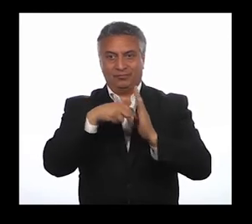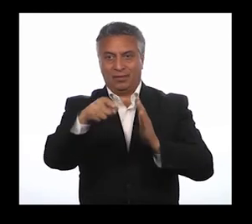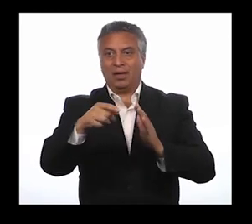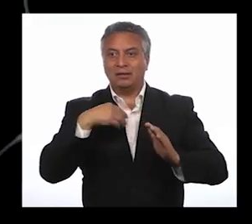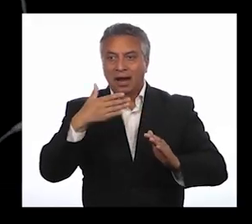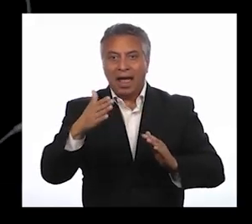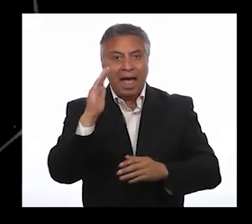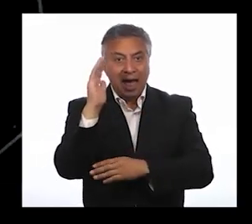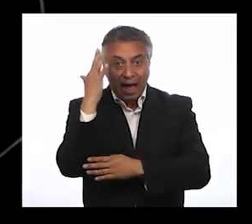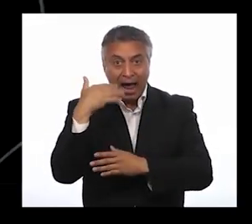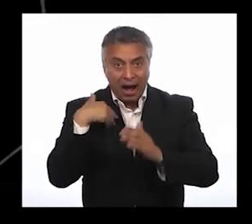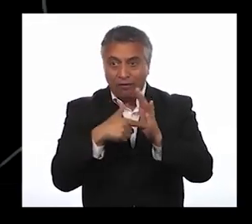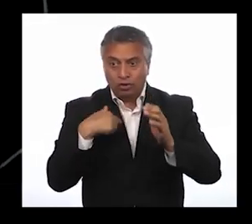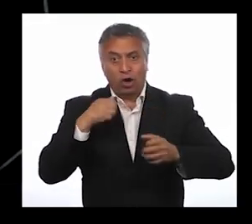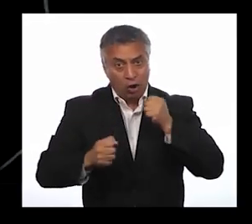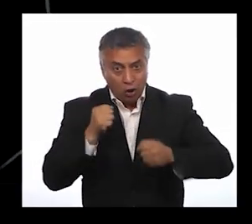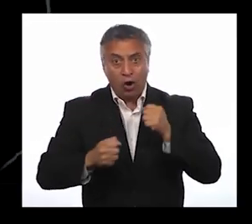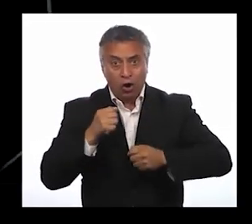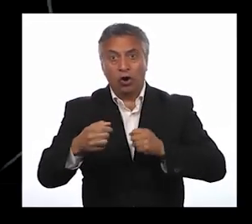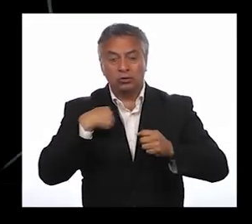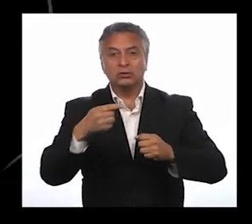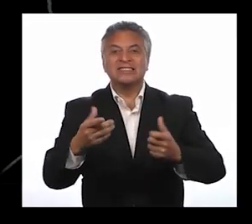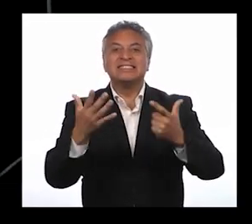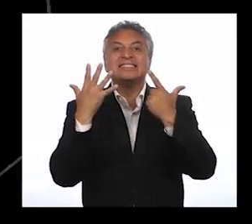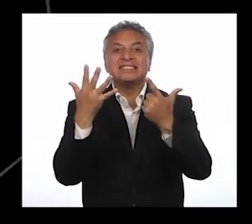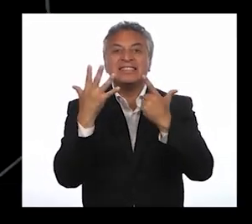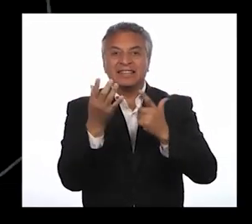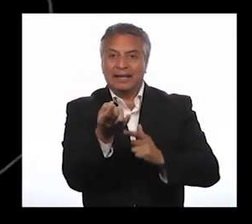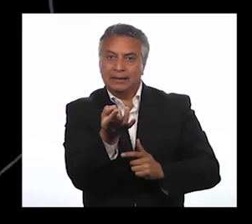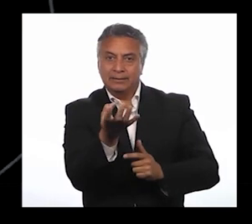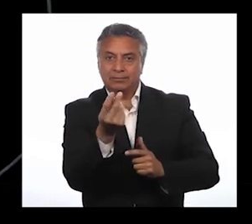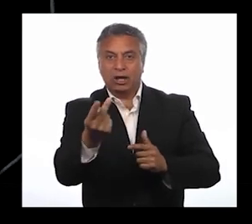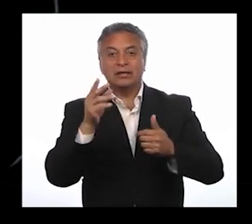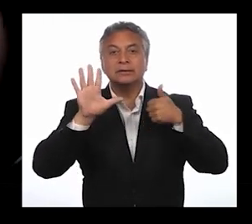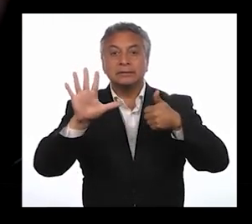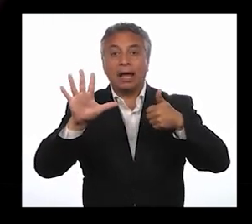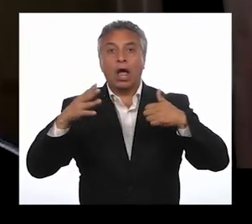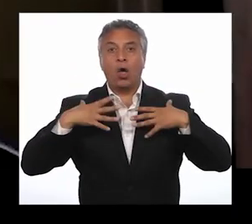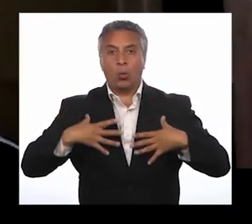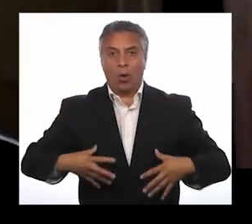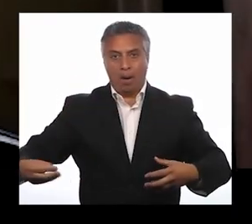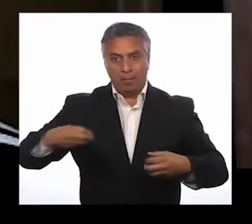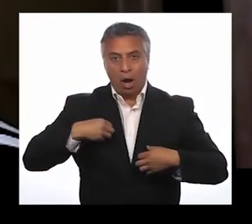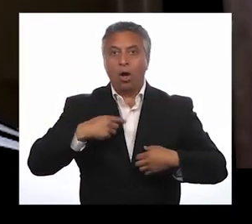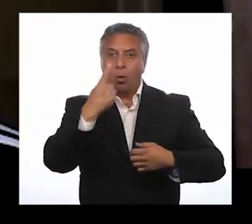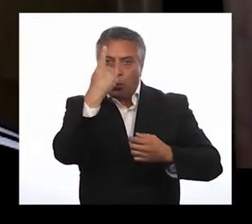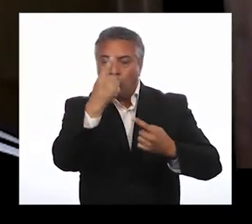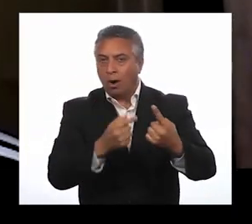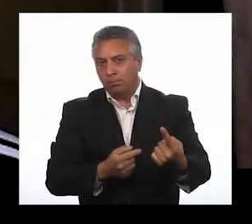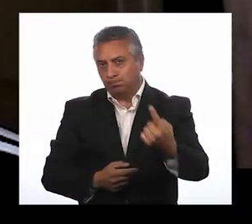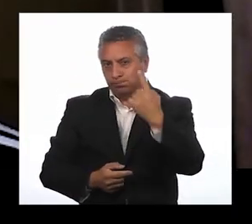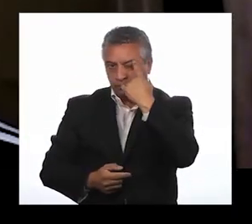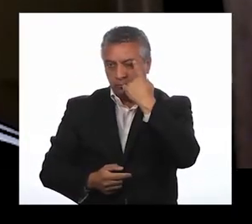de salir del árbol y correr. Y me llegan 7 perdigones. Me llegan 6 en el cuerpo y me llega uno en el ojo